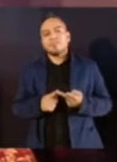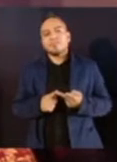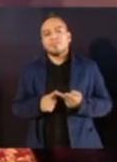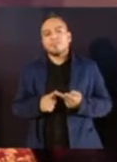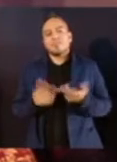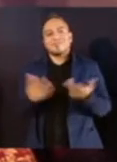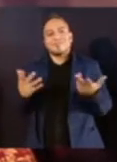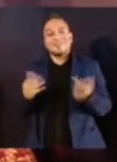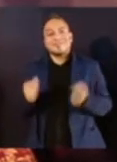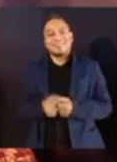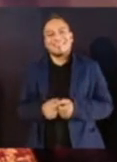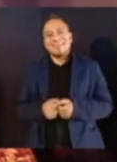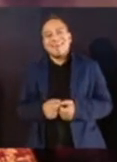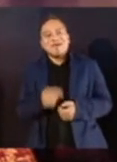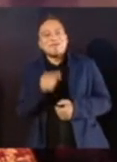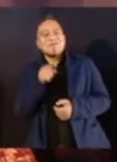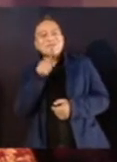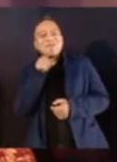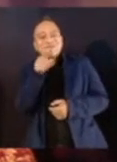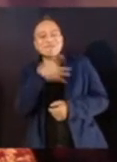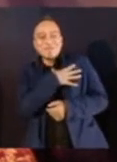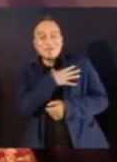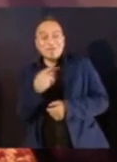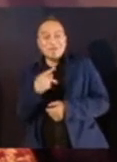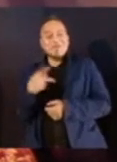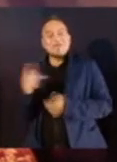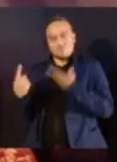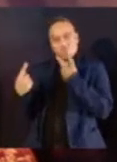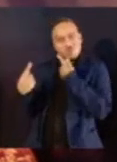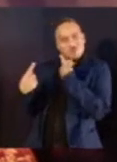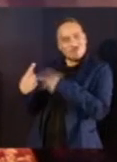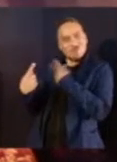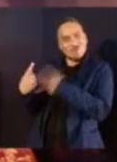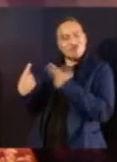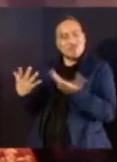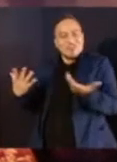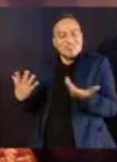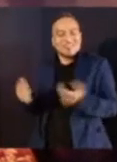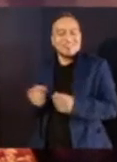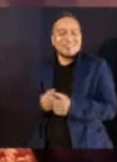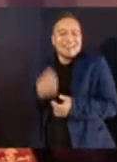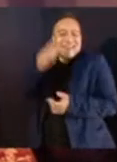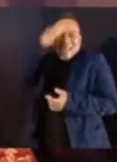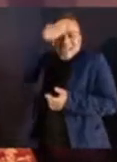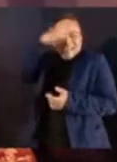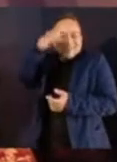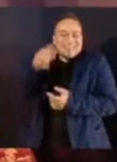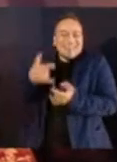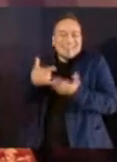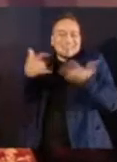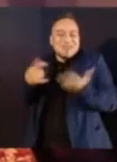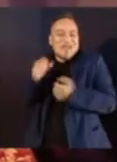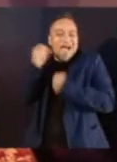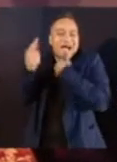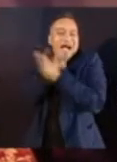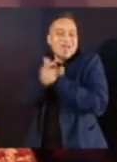hijo, alguna anécdota significativa que haya tenido con él?